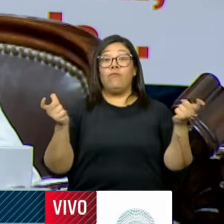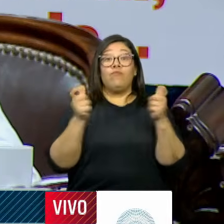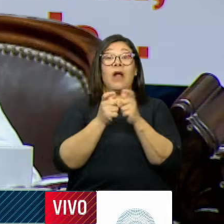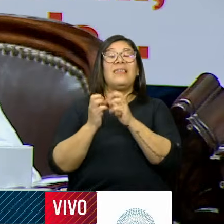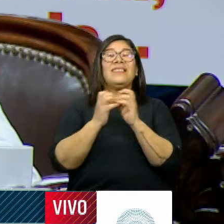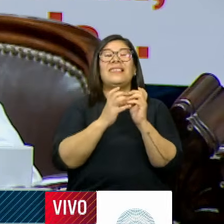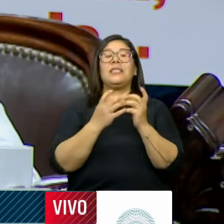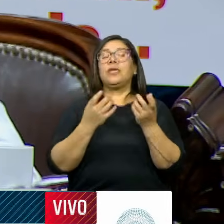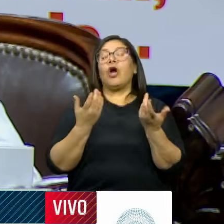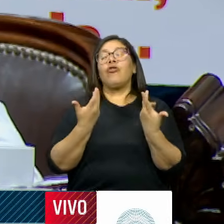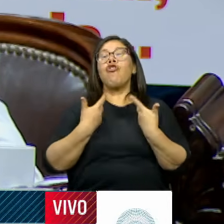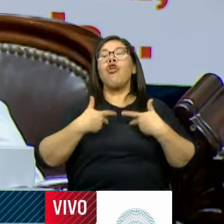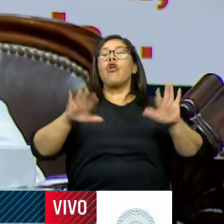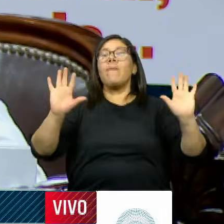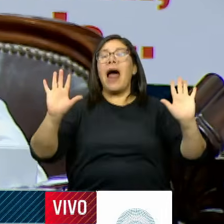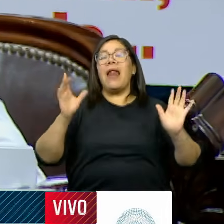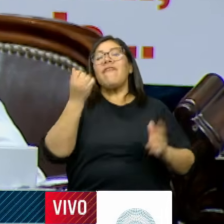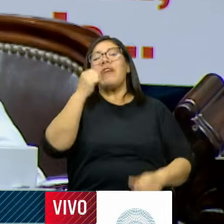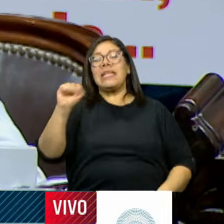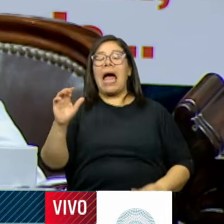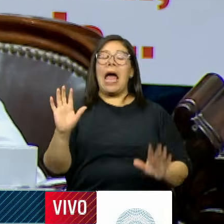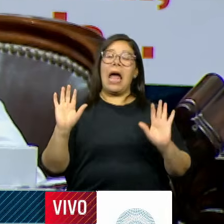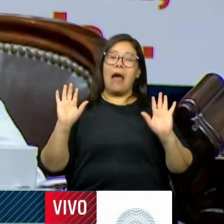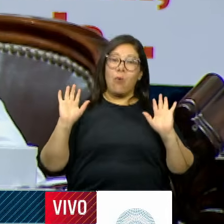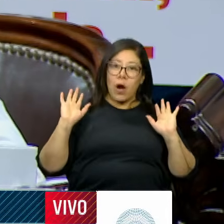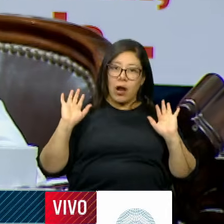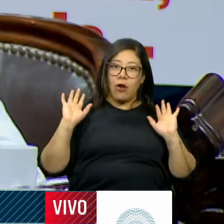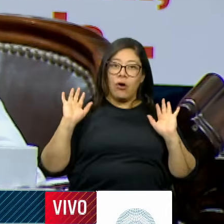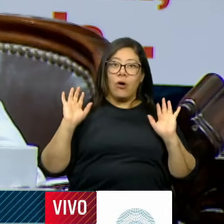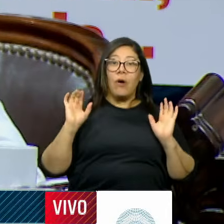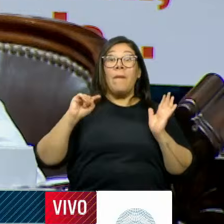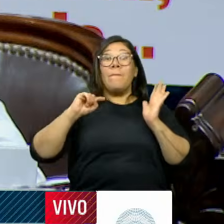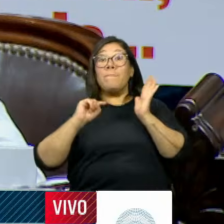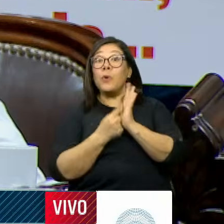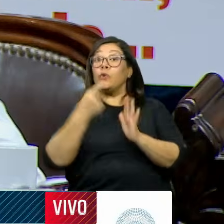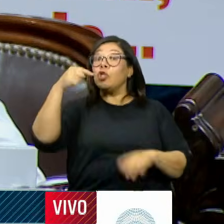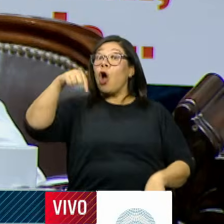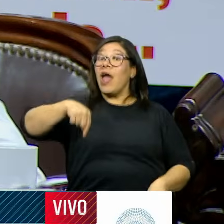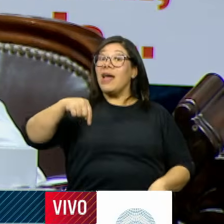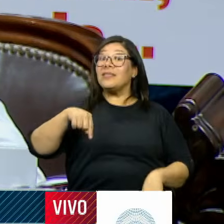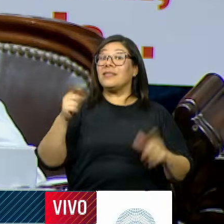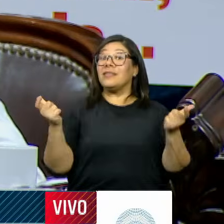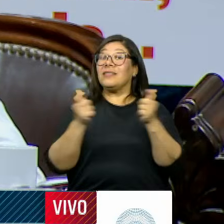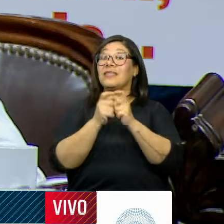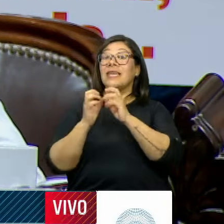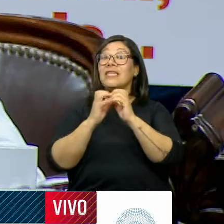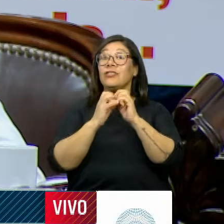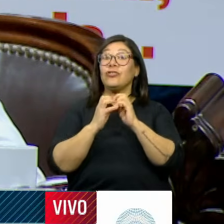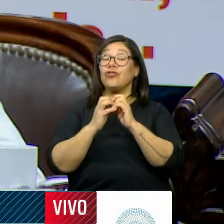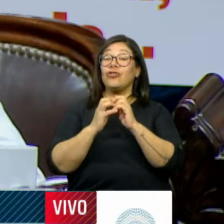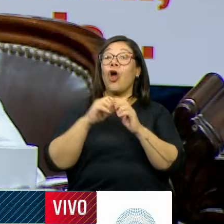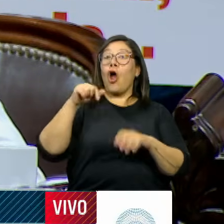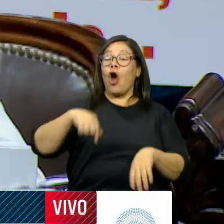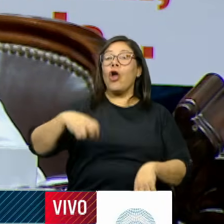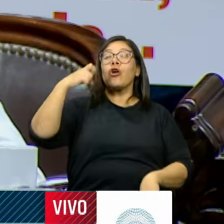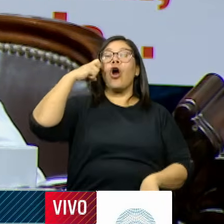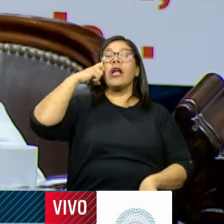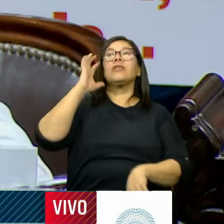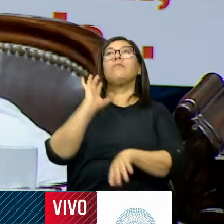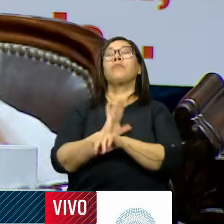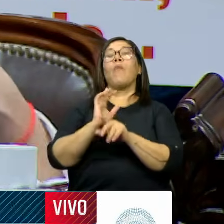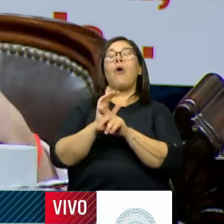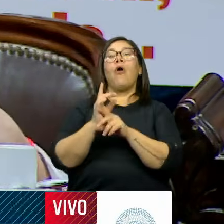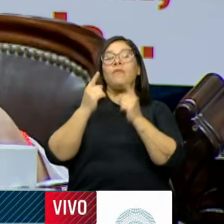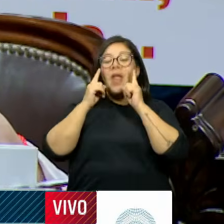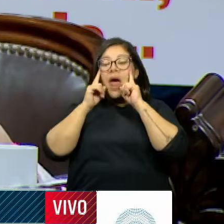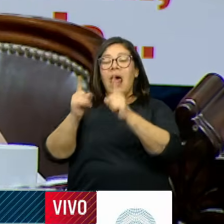corriente. Ahora, esta sesión era la vara moral con la que este Congreso podía responderle a la sociedad,